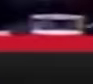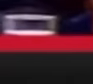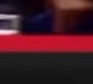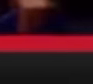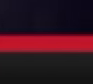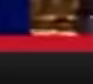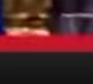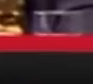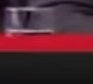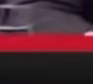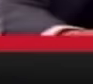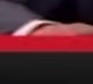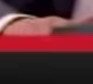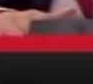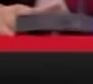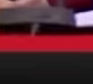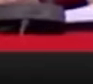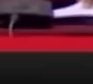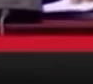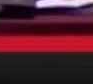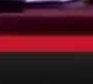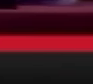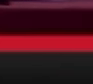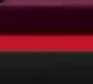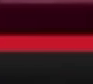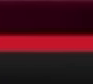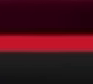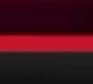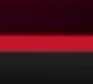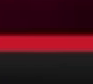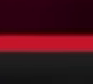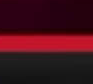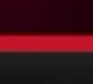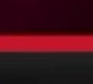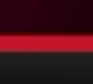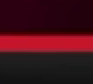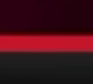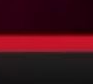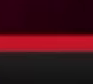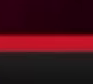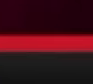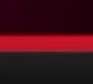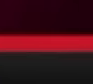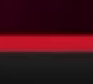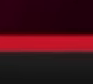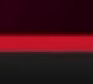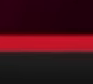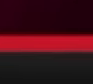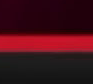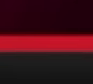señor Luis Castañeda Locio, alcalde de la Municipalidad Proyectada de Lima. Y...